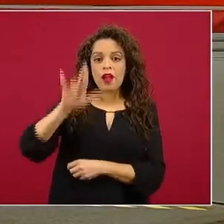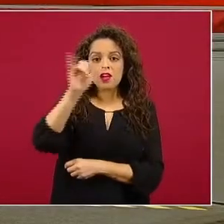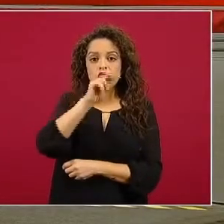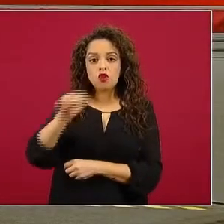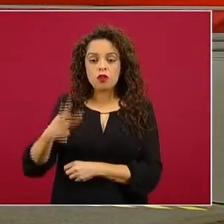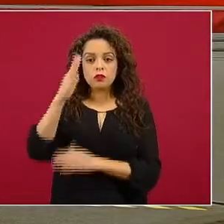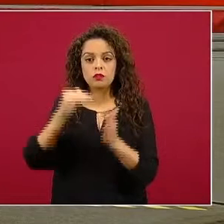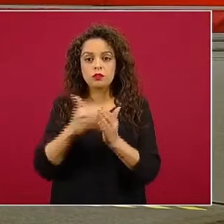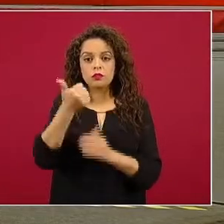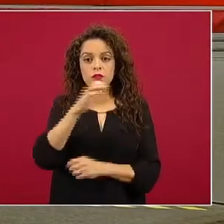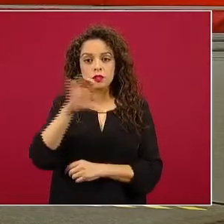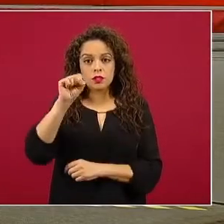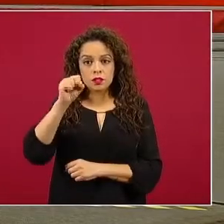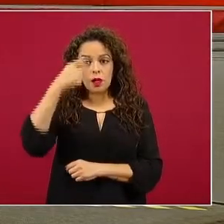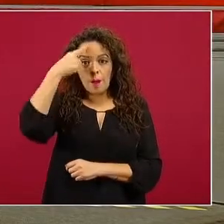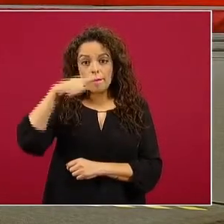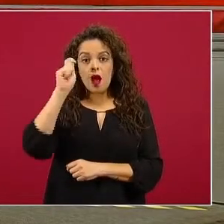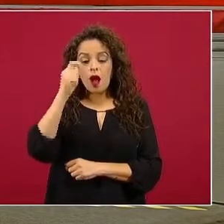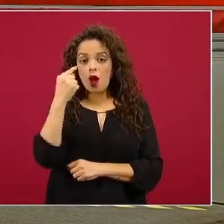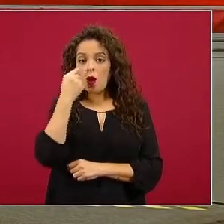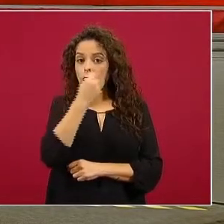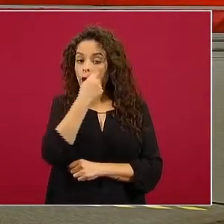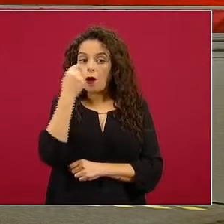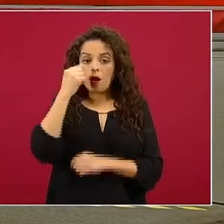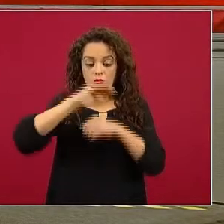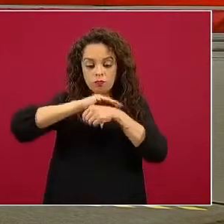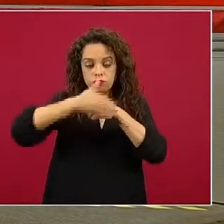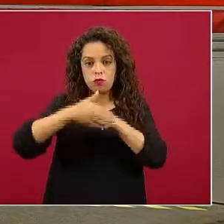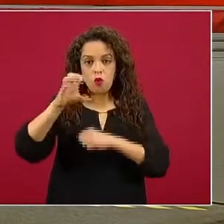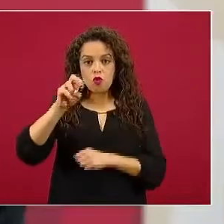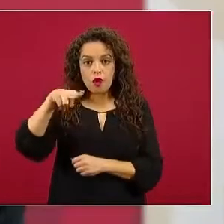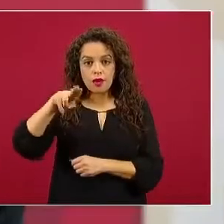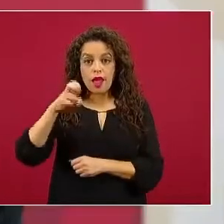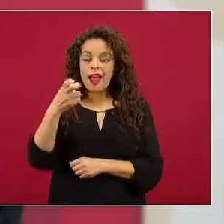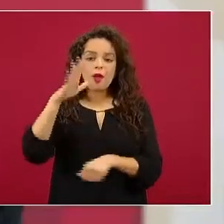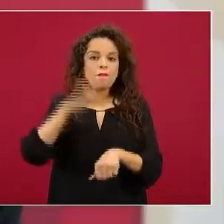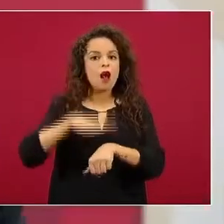5.660 un trasplante de córnea. Son los que más se requieren.